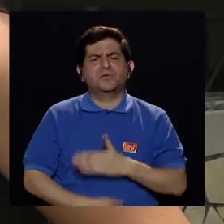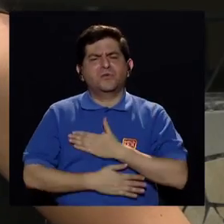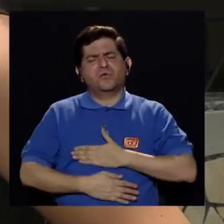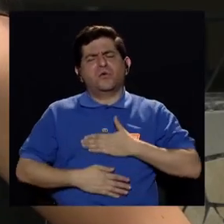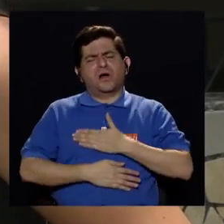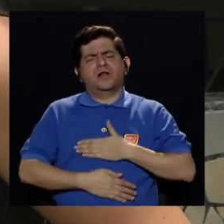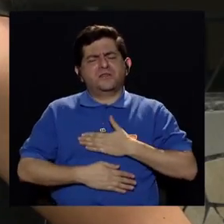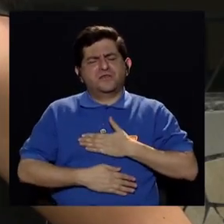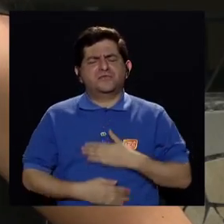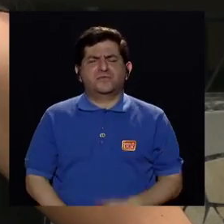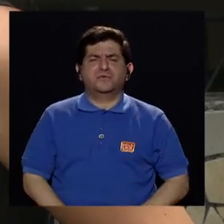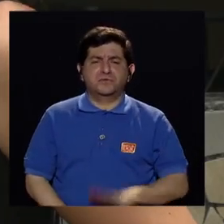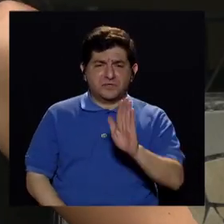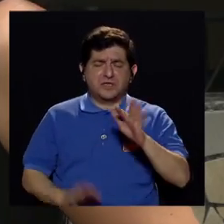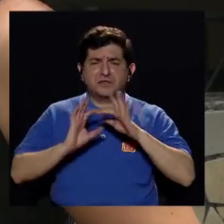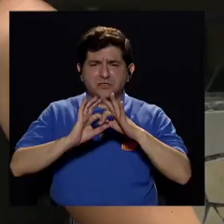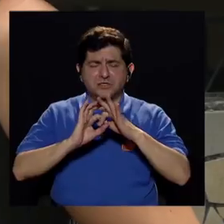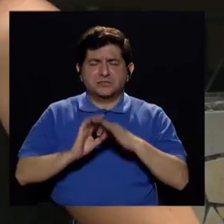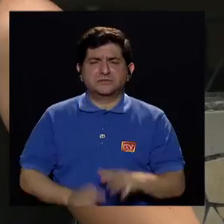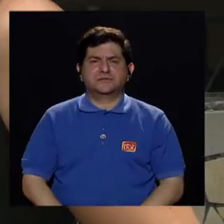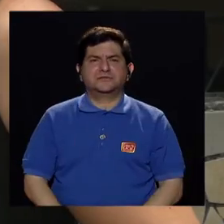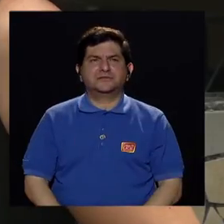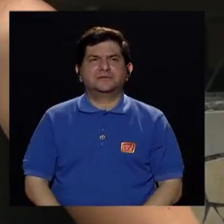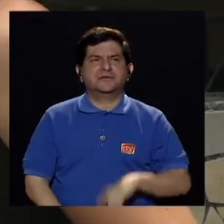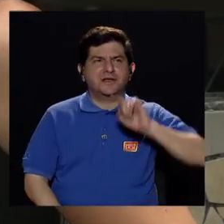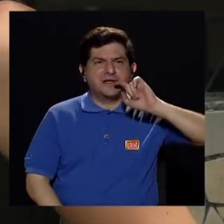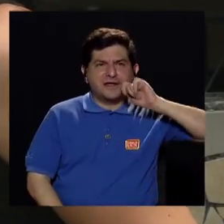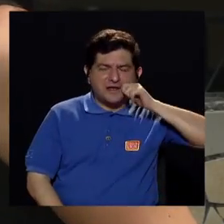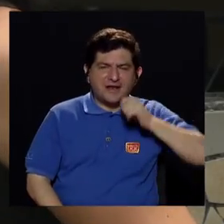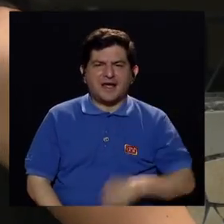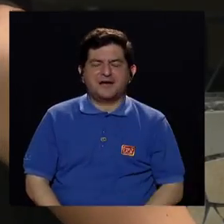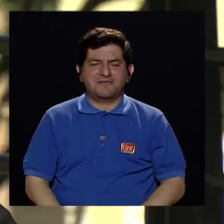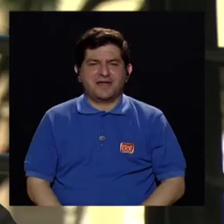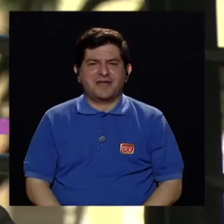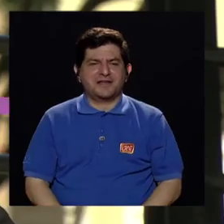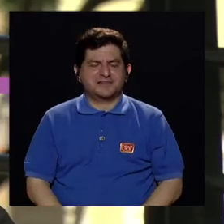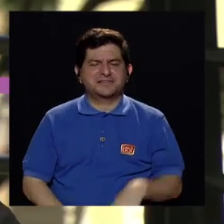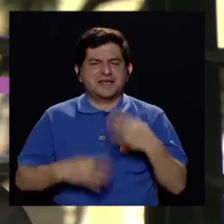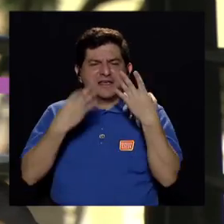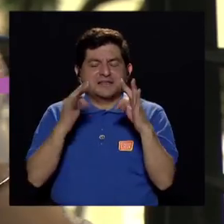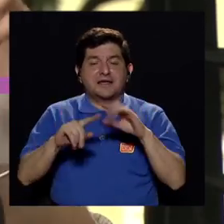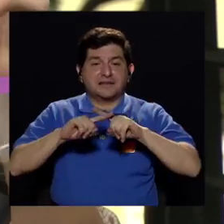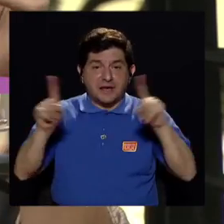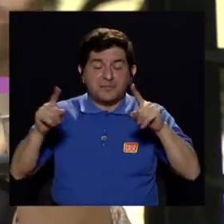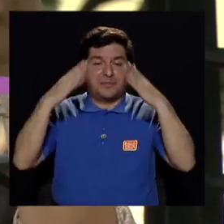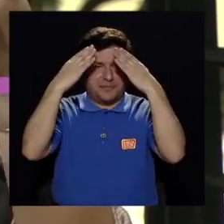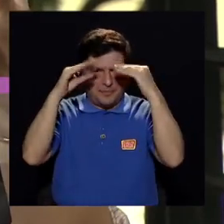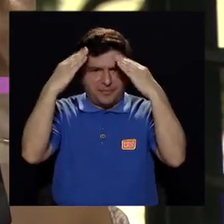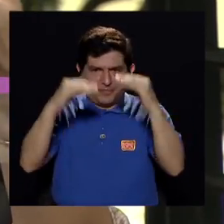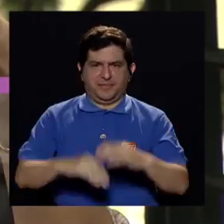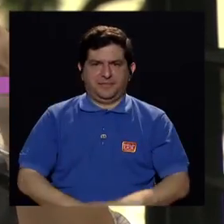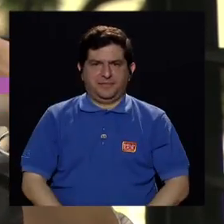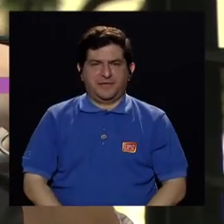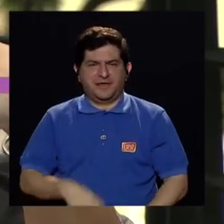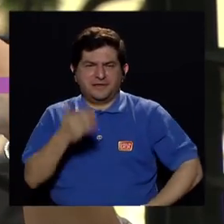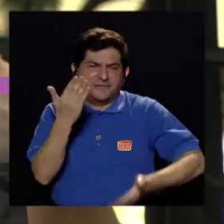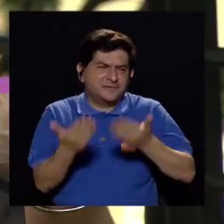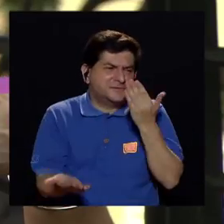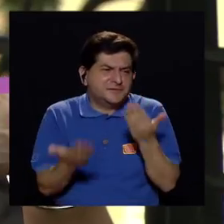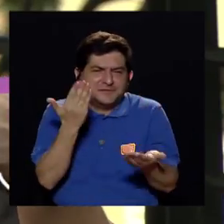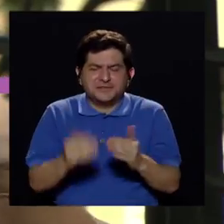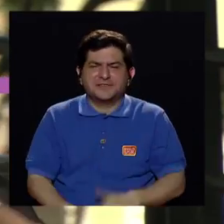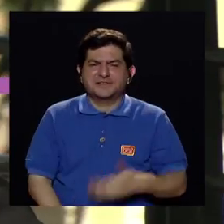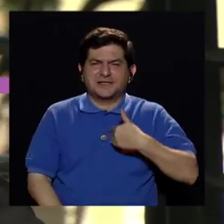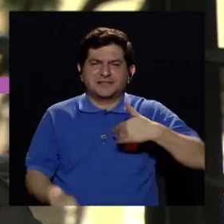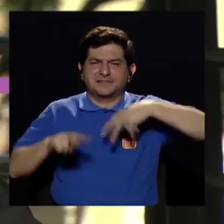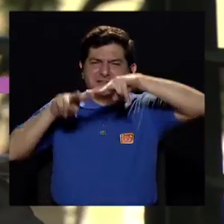de su sexualidad. La clave es aventurarse e informarse. Si bien es cierto, presentan, tal vez podríamos llamarle